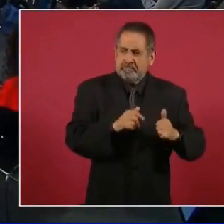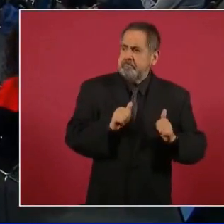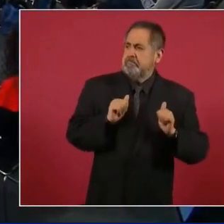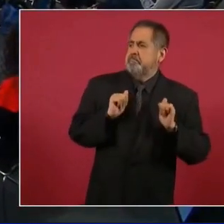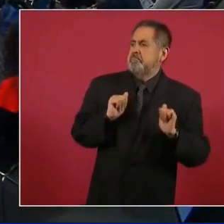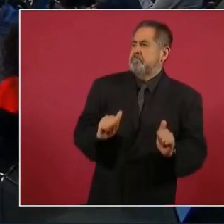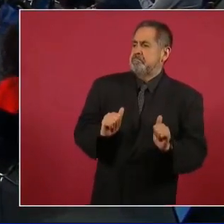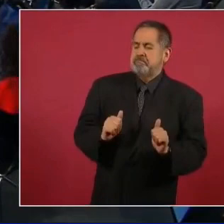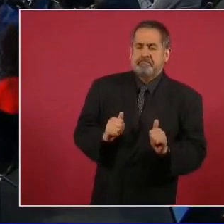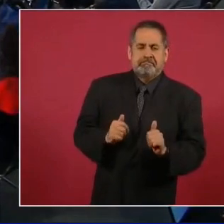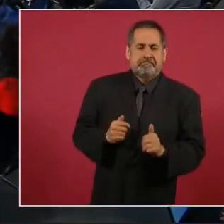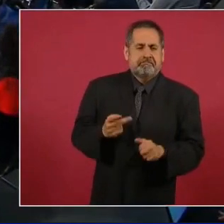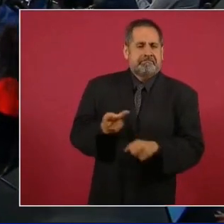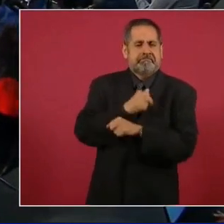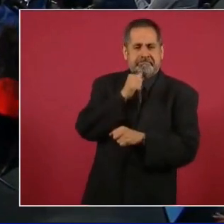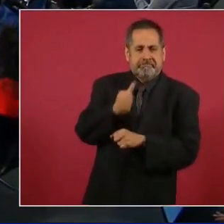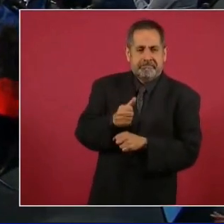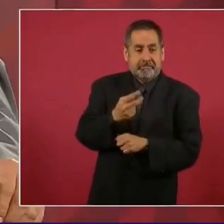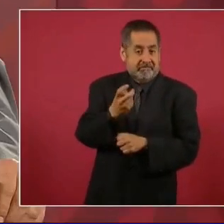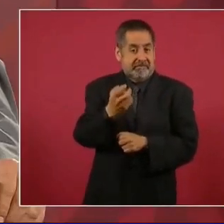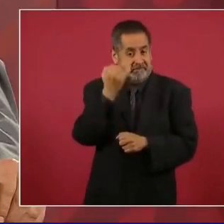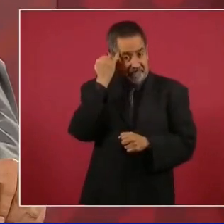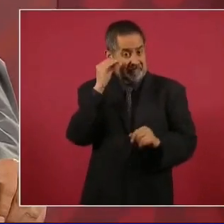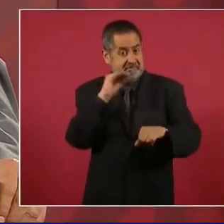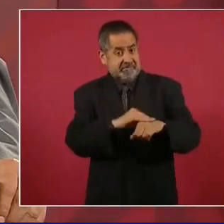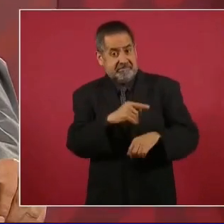creada ex professo